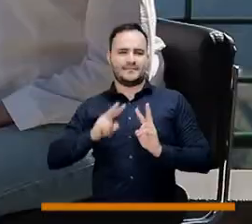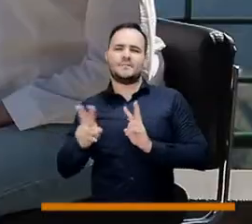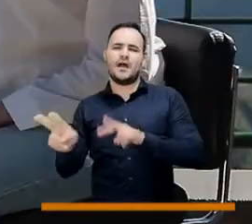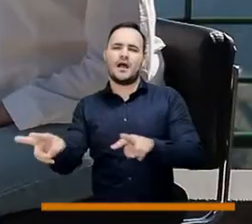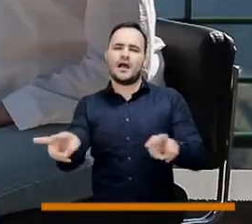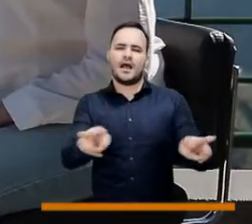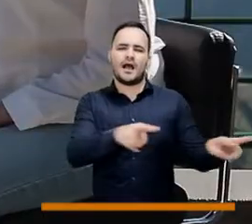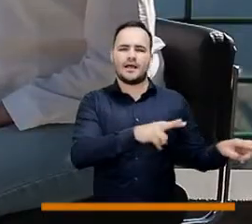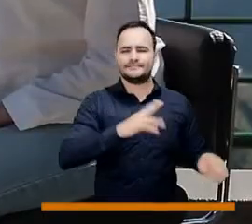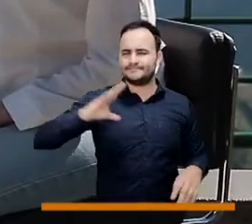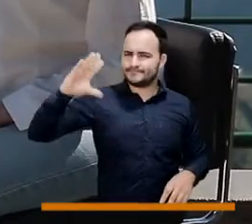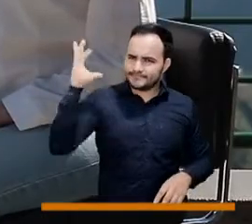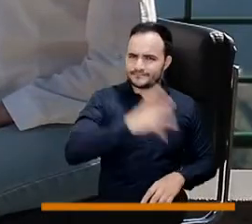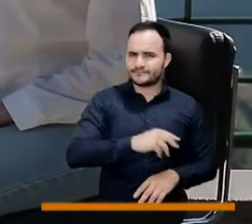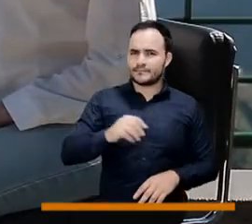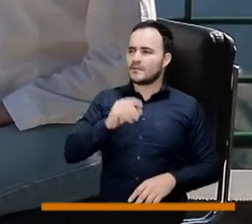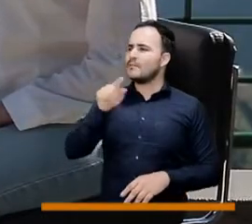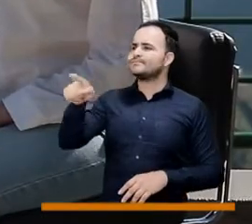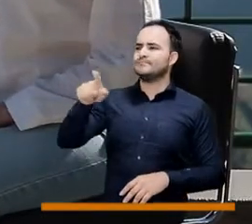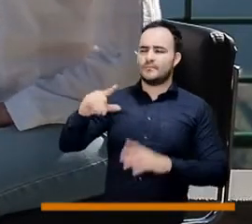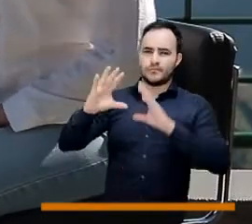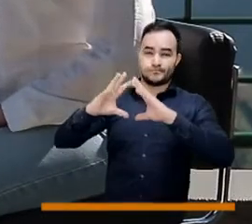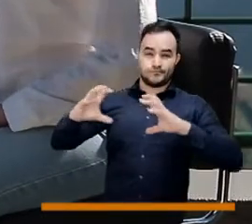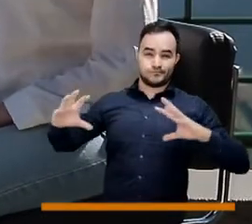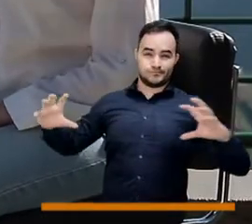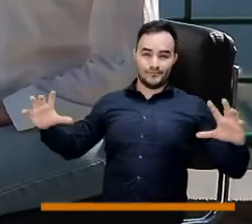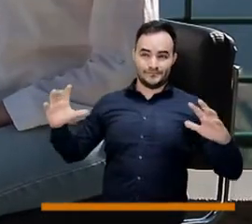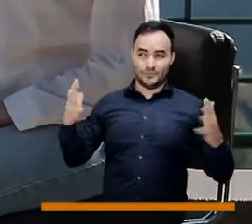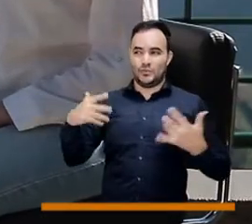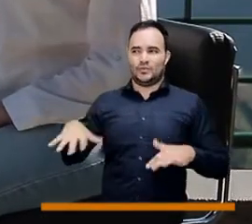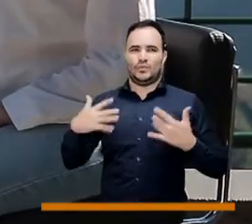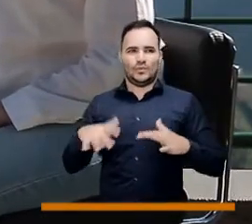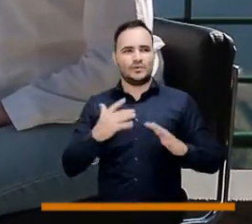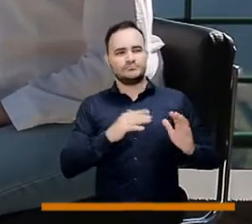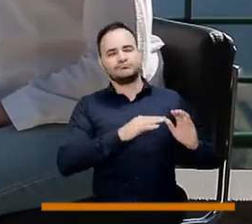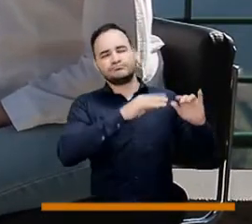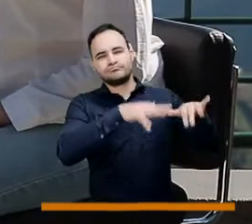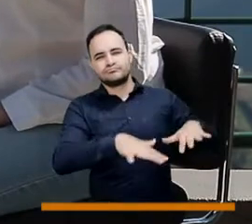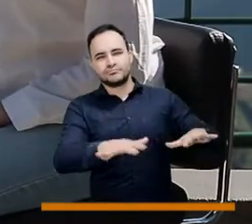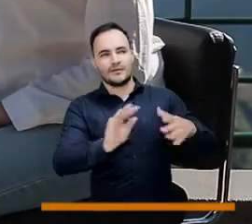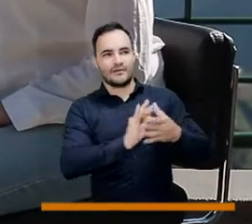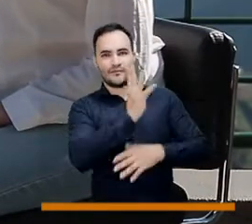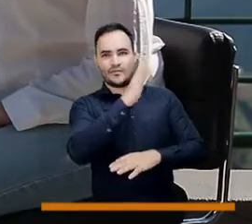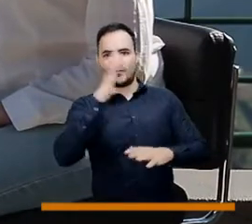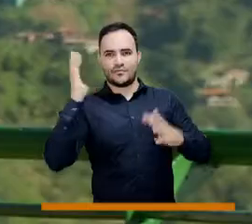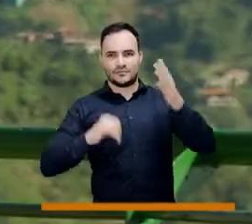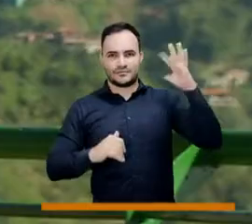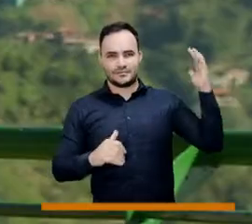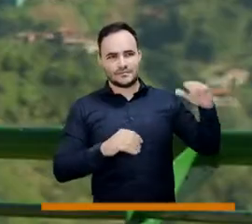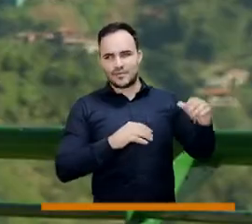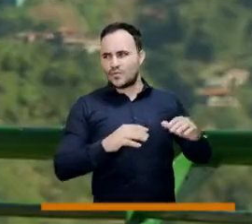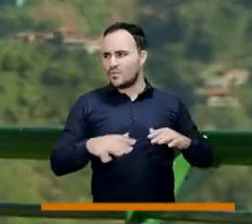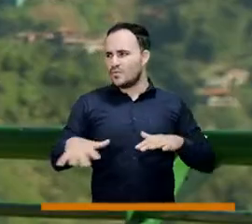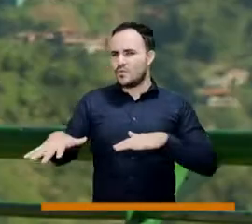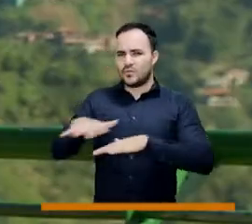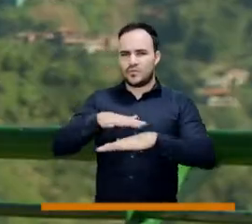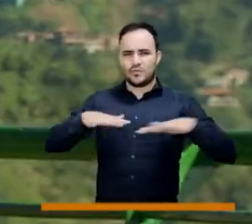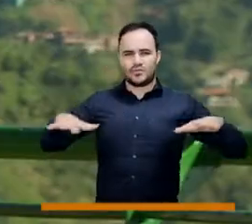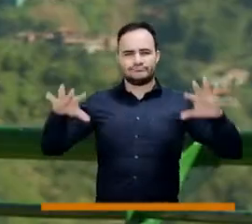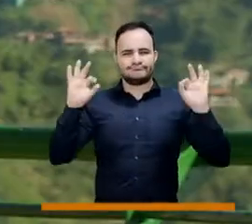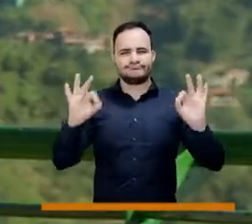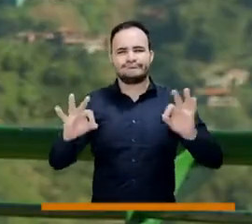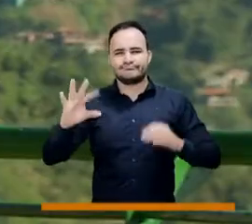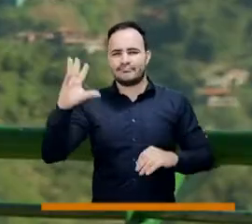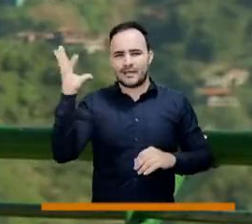mirador. Se puede observar el proceso de nacimiento de las nubes, además de disfrutar del encuentro de esas corrientes cálidas